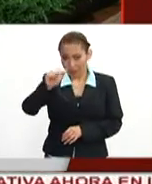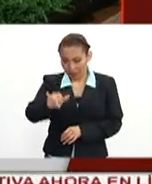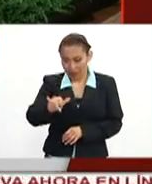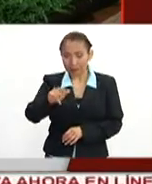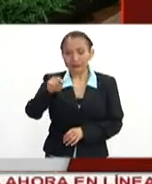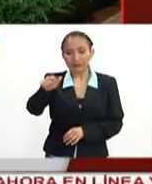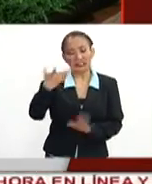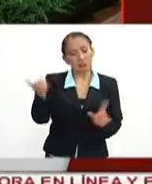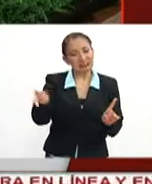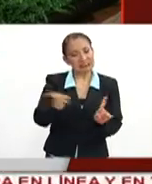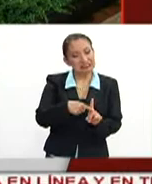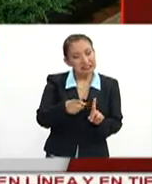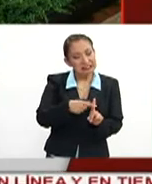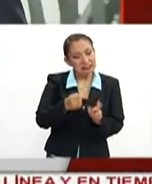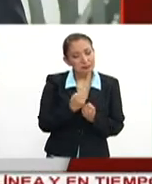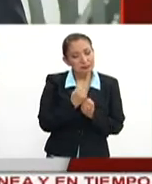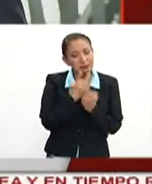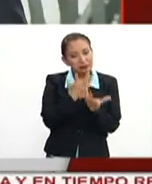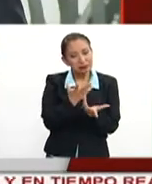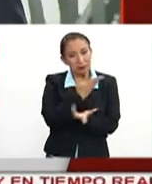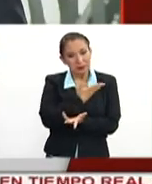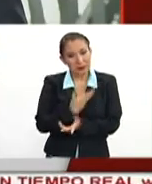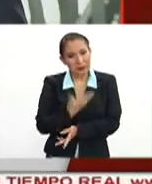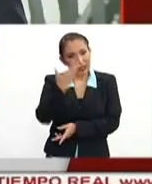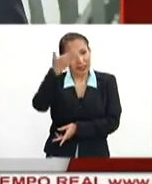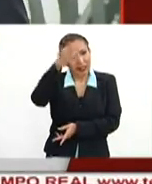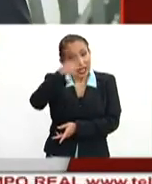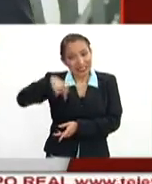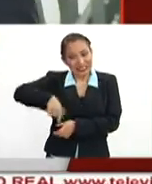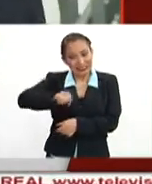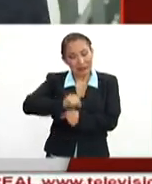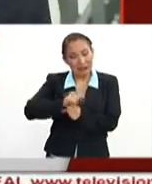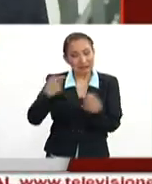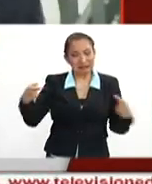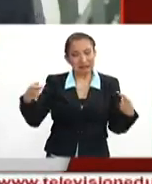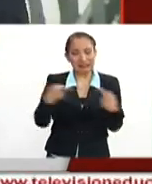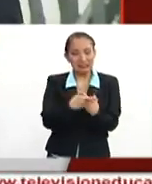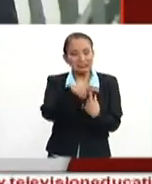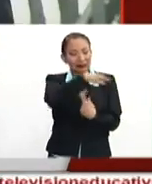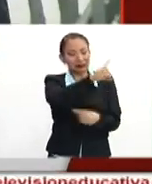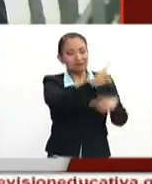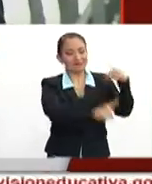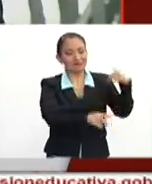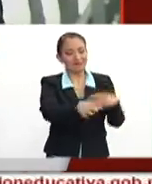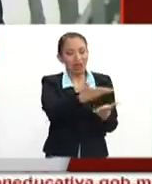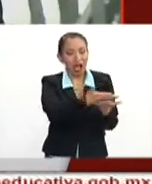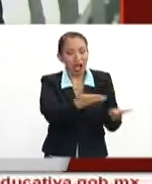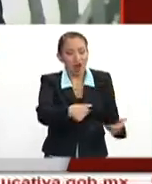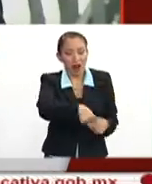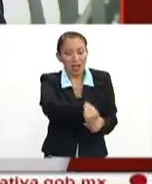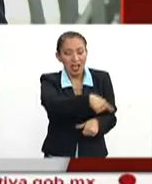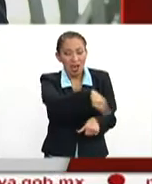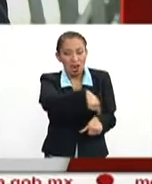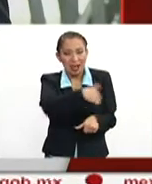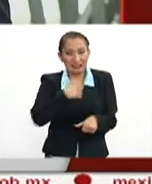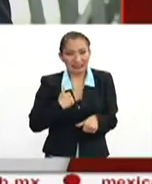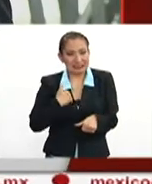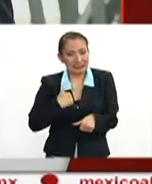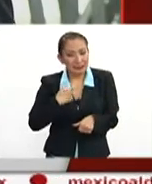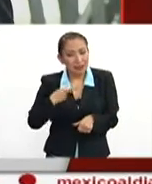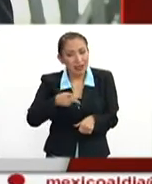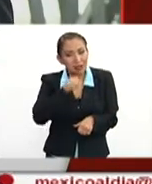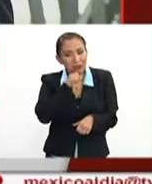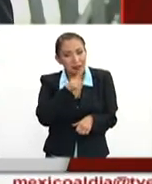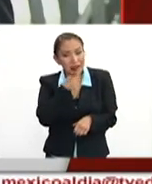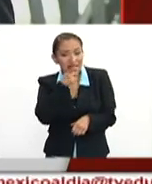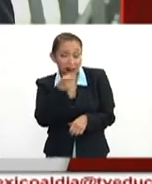el optimismo que expresaba el presidente Enrique Peña Nieto esta misma semana, pues contrasta con la incertidumbre que se ha generado en las últimas horas en Canadá, pero también hay